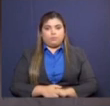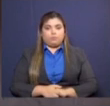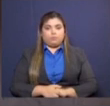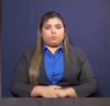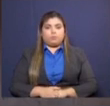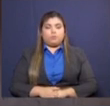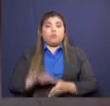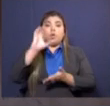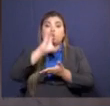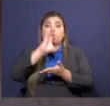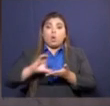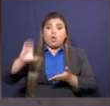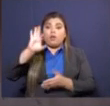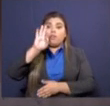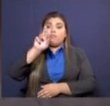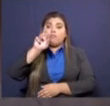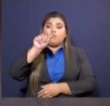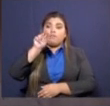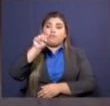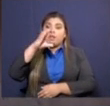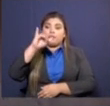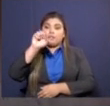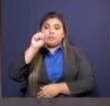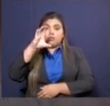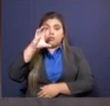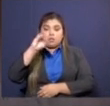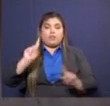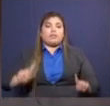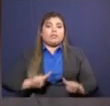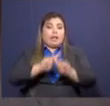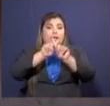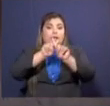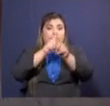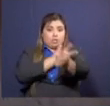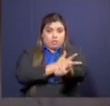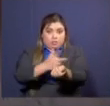el Colegio Francisco Morazán en David, Chiriquí,